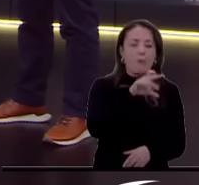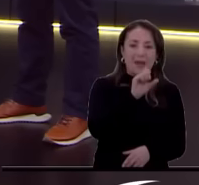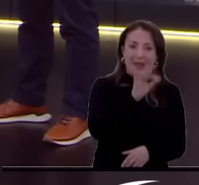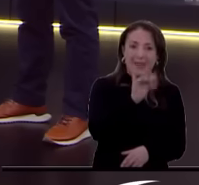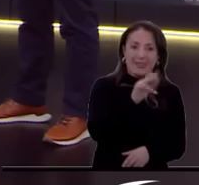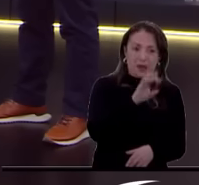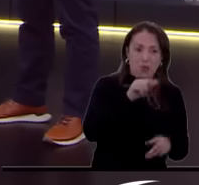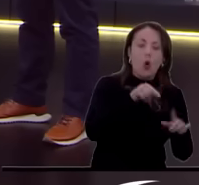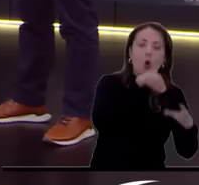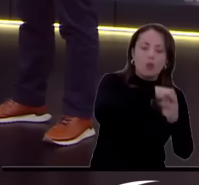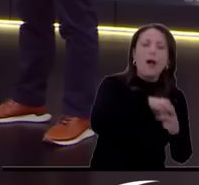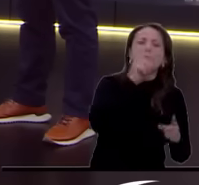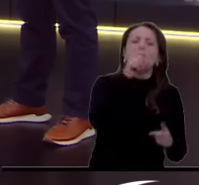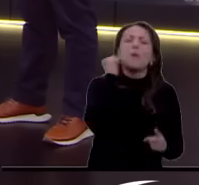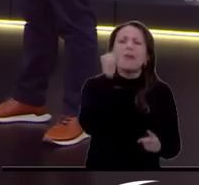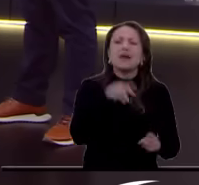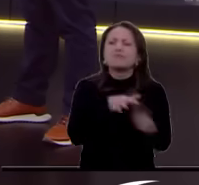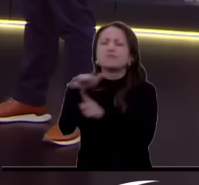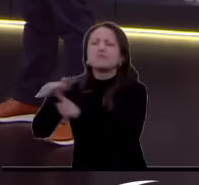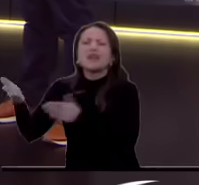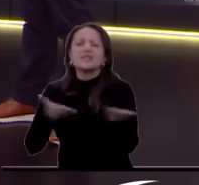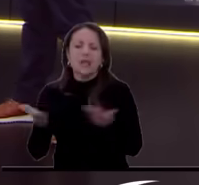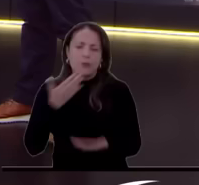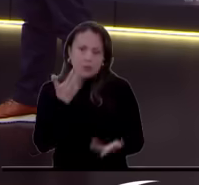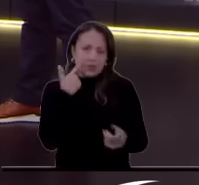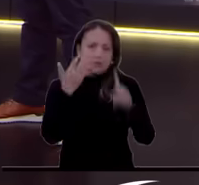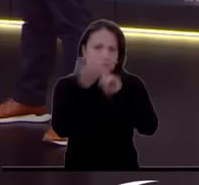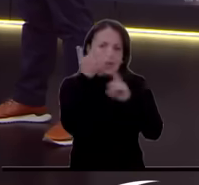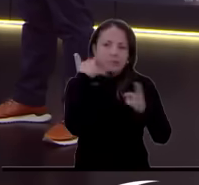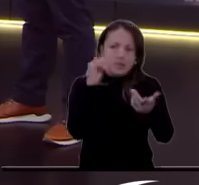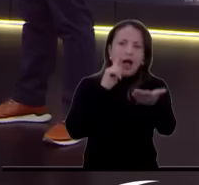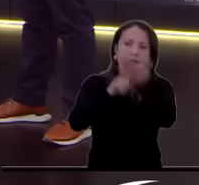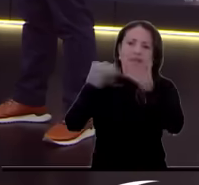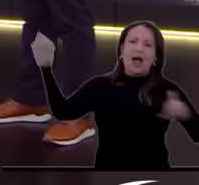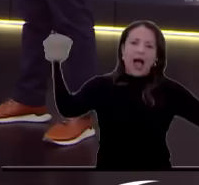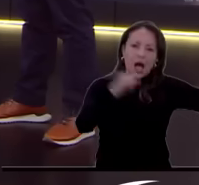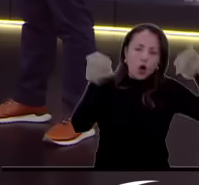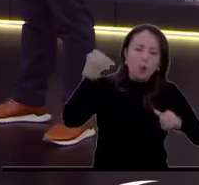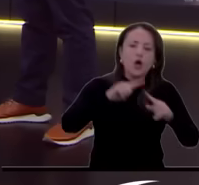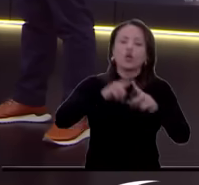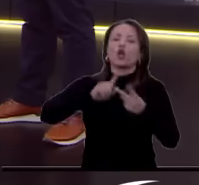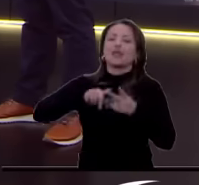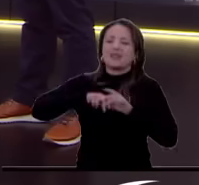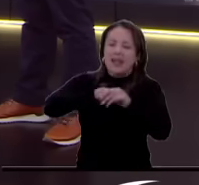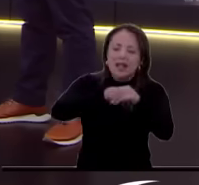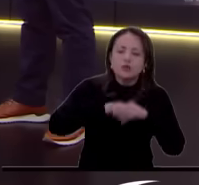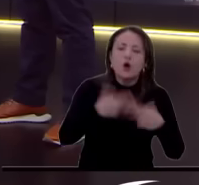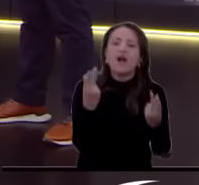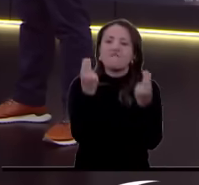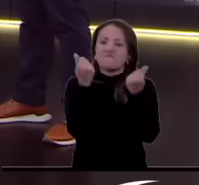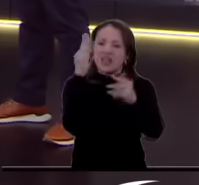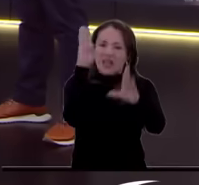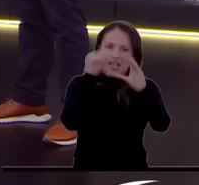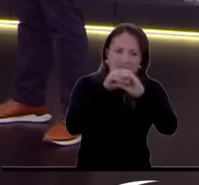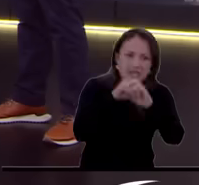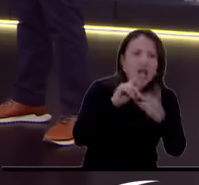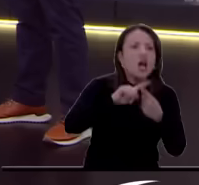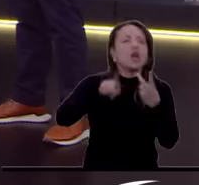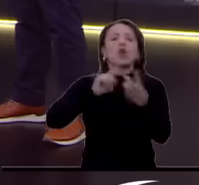afectaron bueno vimos por supuesto lo de servicio aéreo de transporte servicios financieros también de la salud Claro